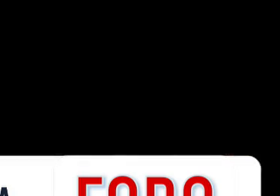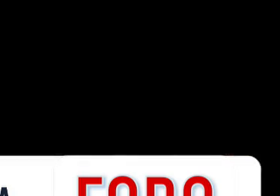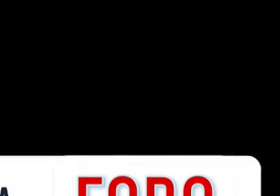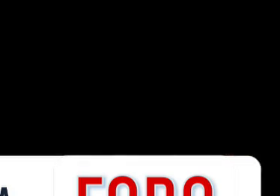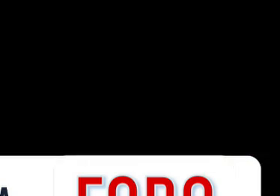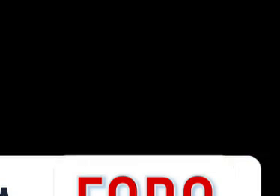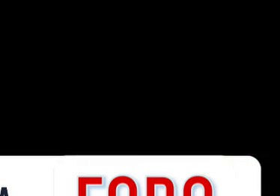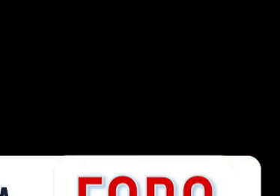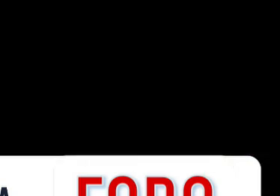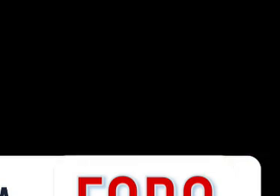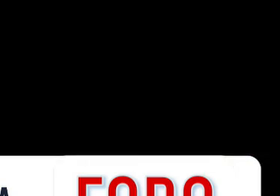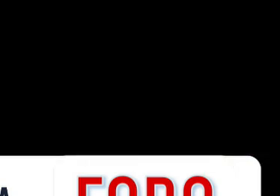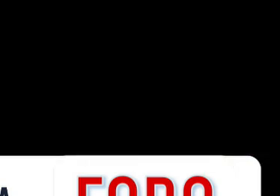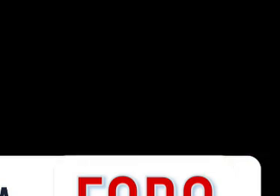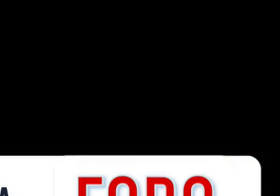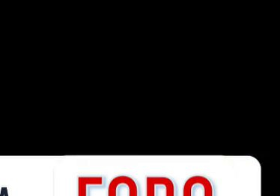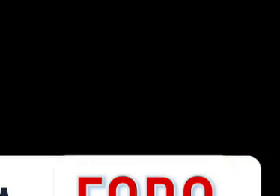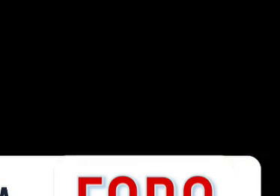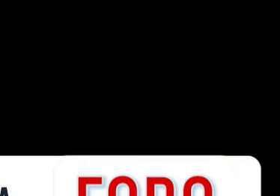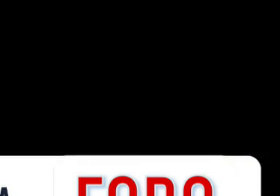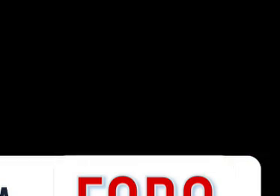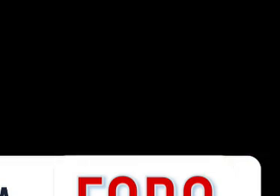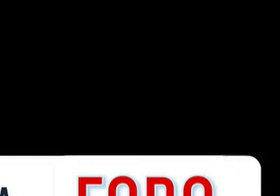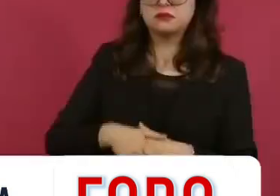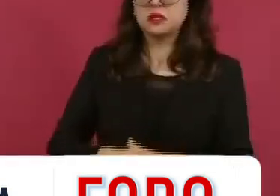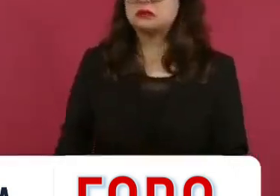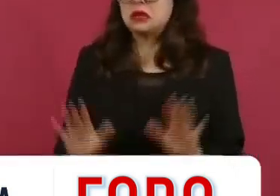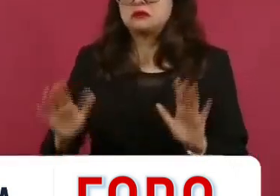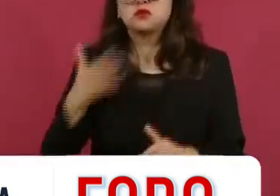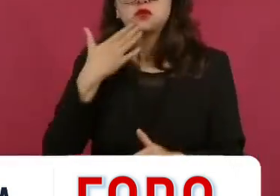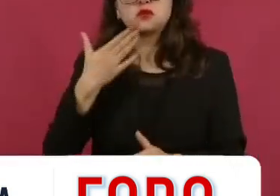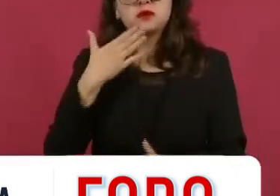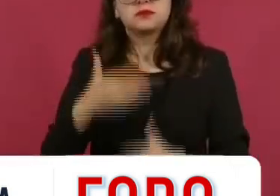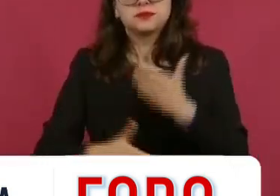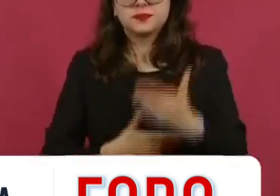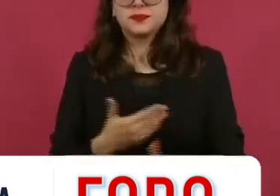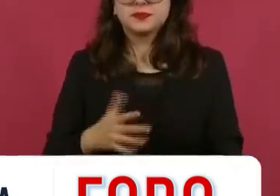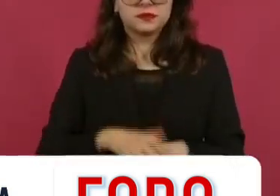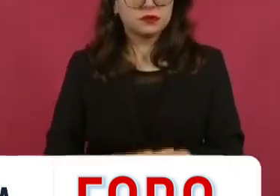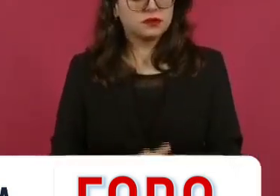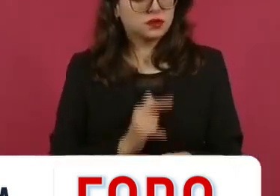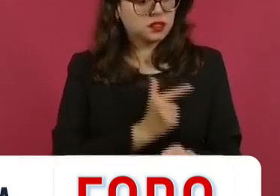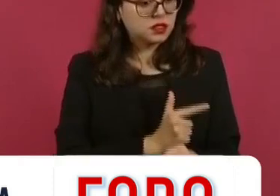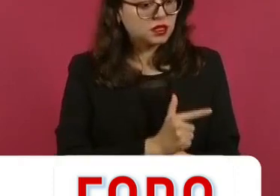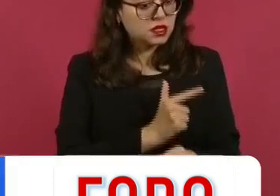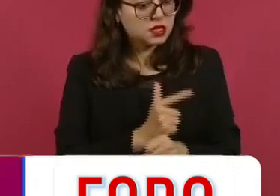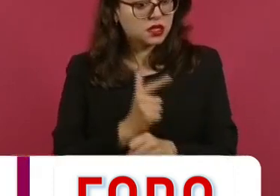la detención del ex procurador general Jesús N. Cuando le pedimos